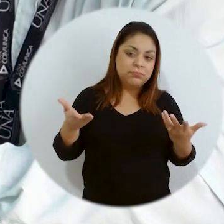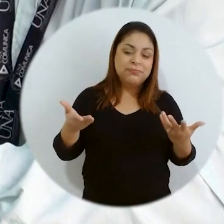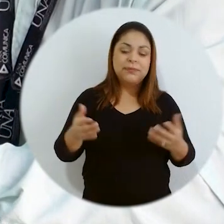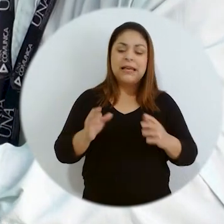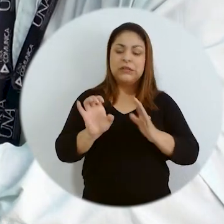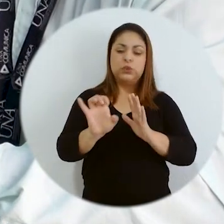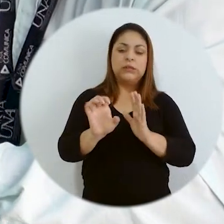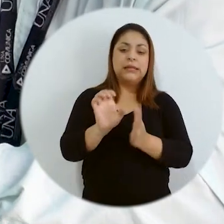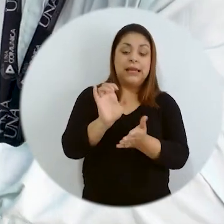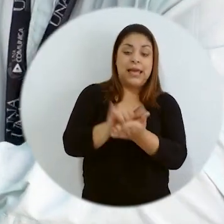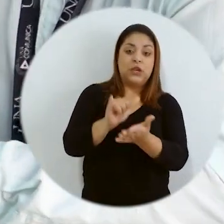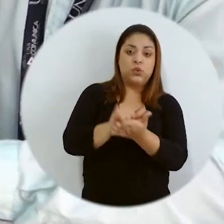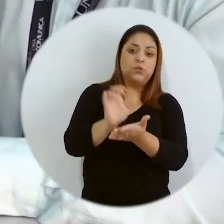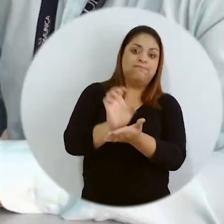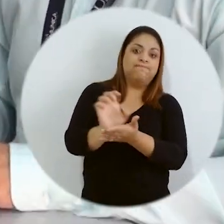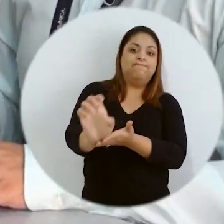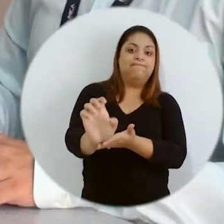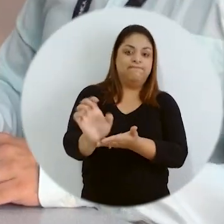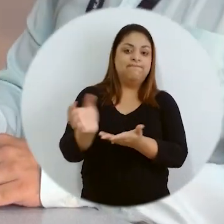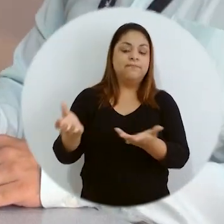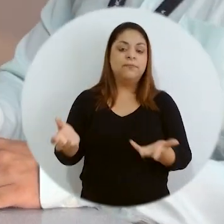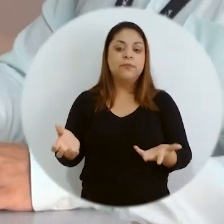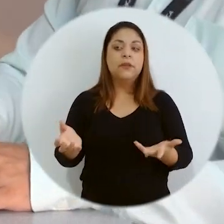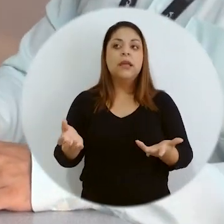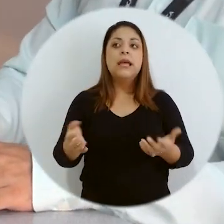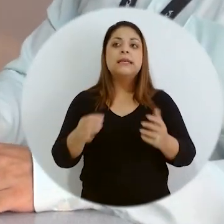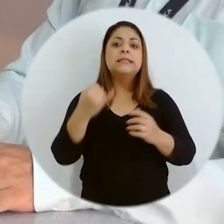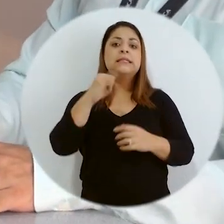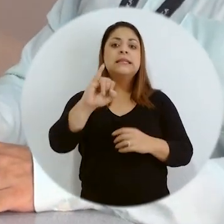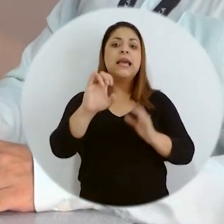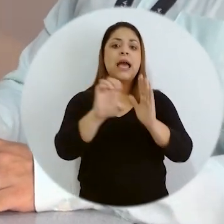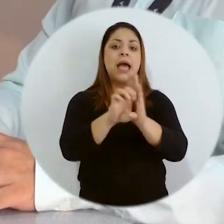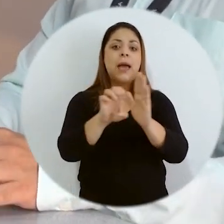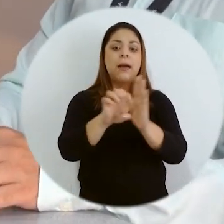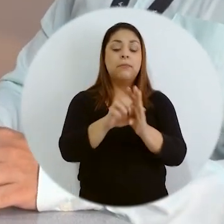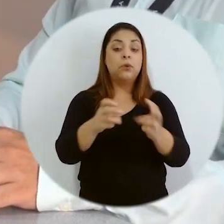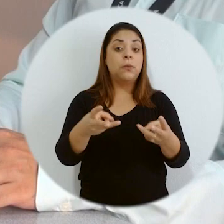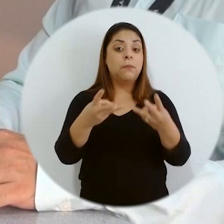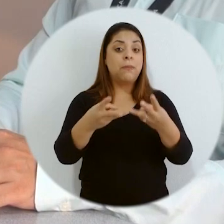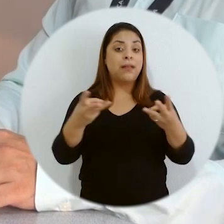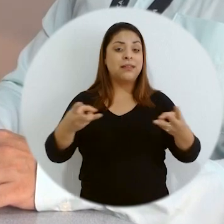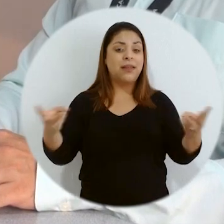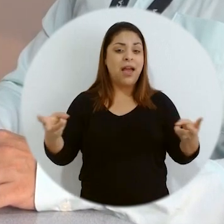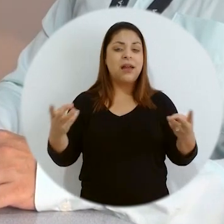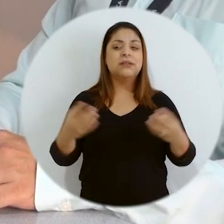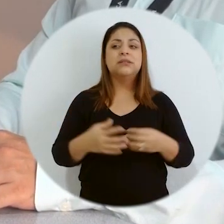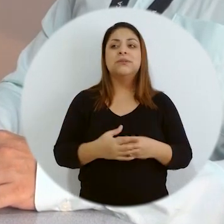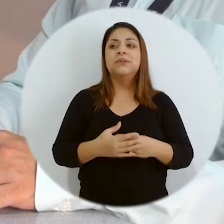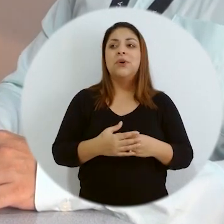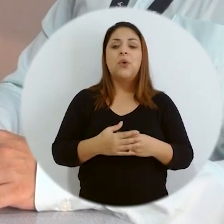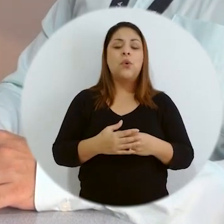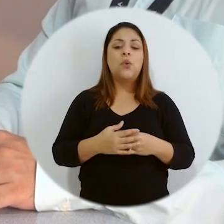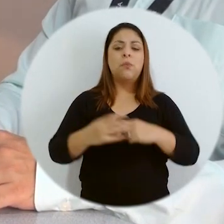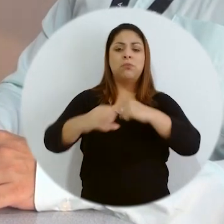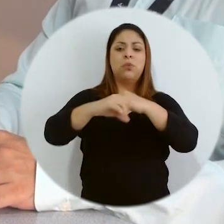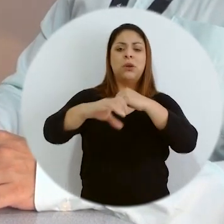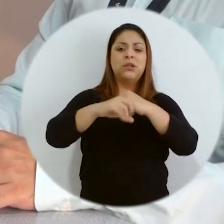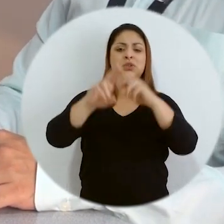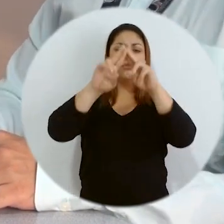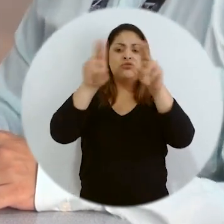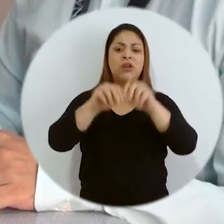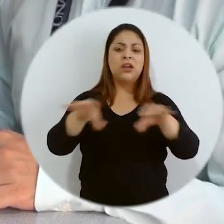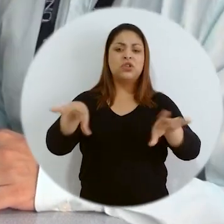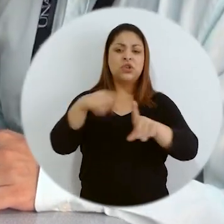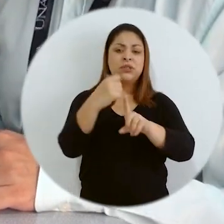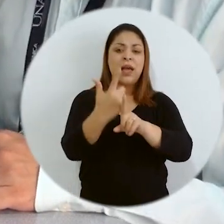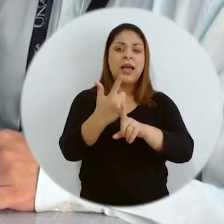Correcto. ¿Verdad? Entonces, Hasta una prevención. Exactamente. Si hablamos de los materiales, o en las universidades, por ejemplo, que se hace mucha publicación en redes